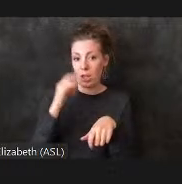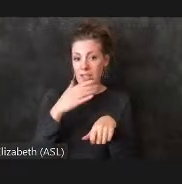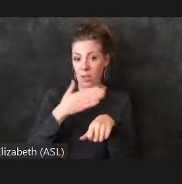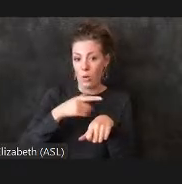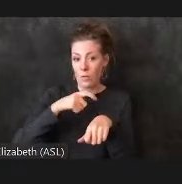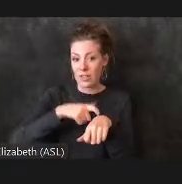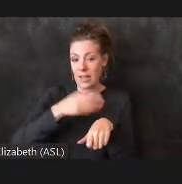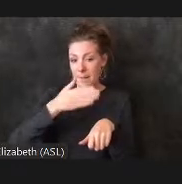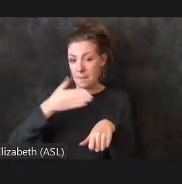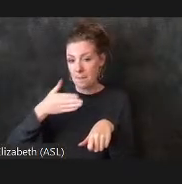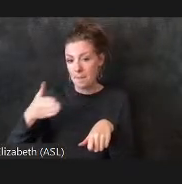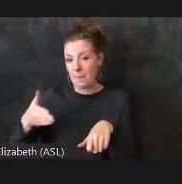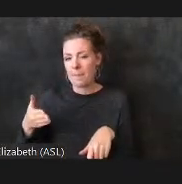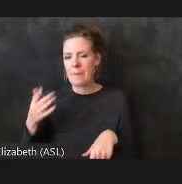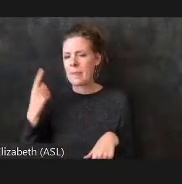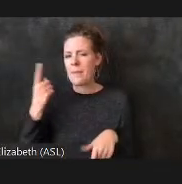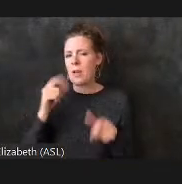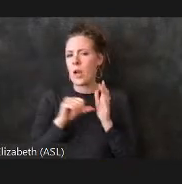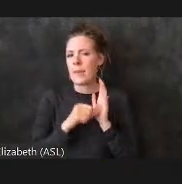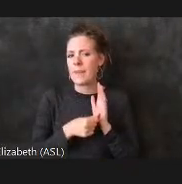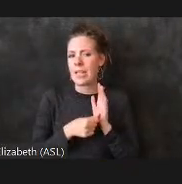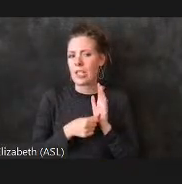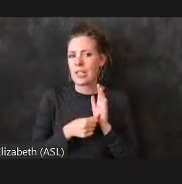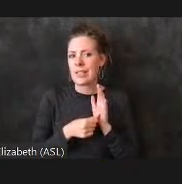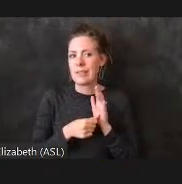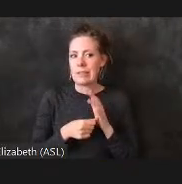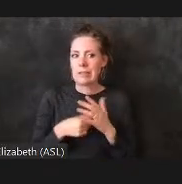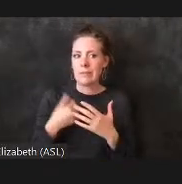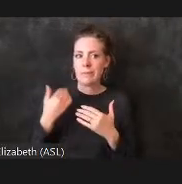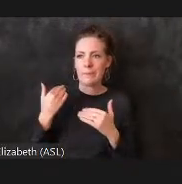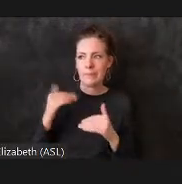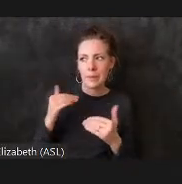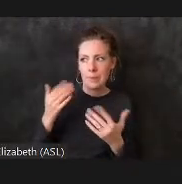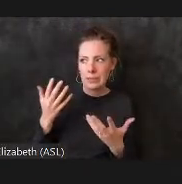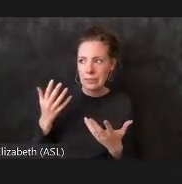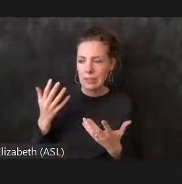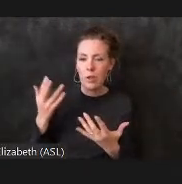la administración de la vacuna sobre el tiempo. Este es el límite.